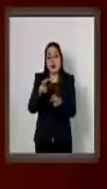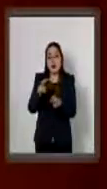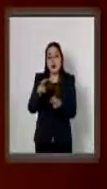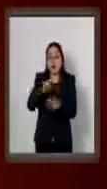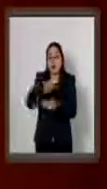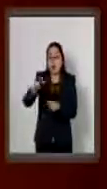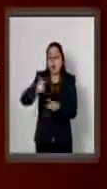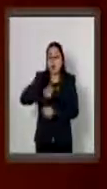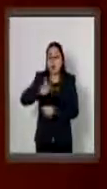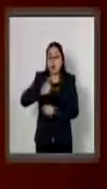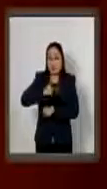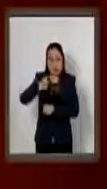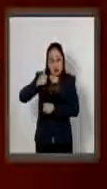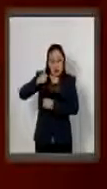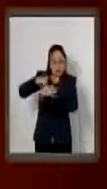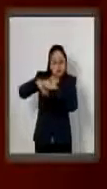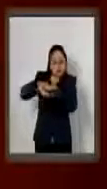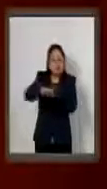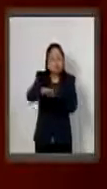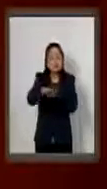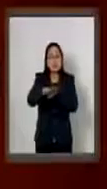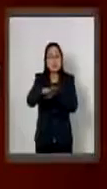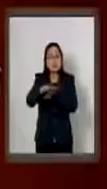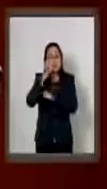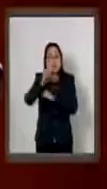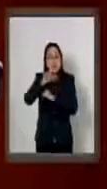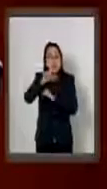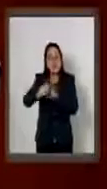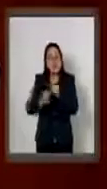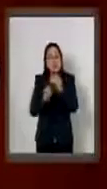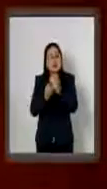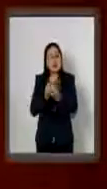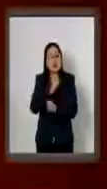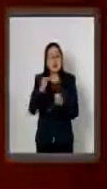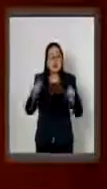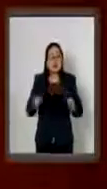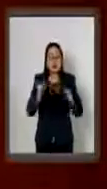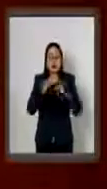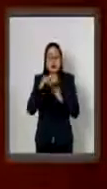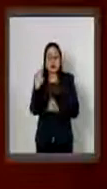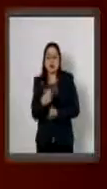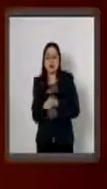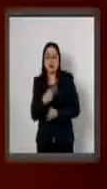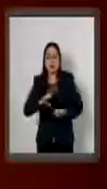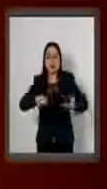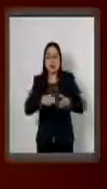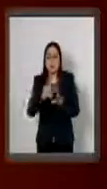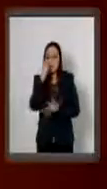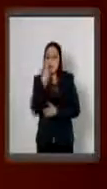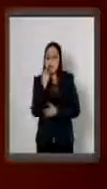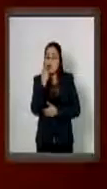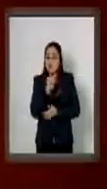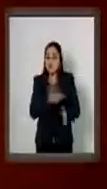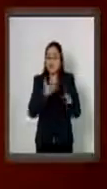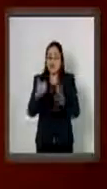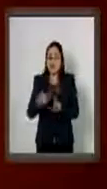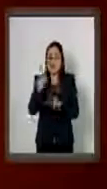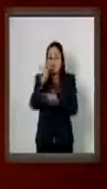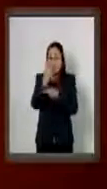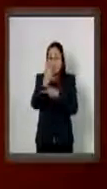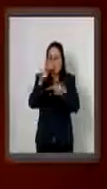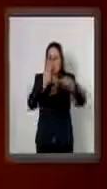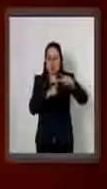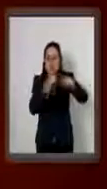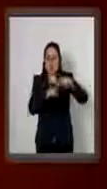de las Fuerzas Armadas y fortalecimiento de las instituciones civiles. El segundo anexo que voy a